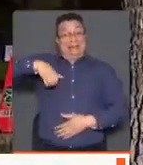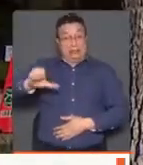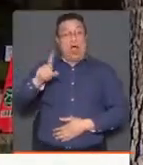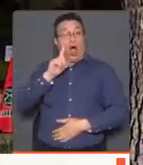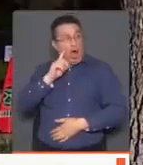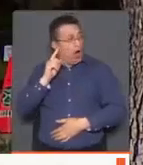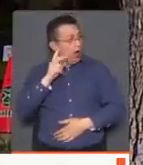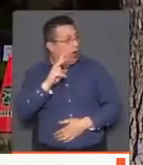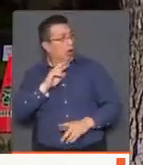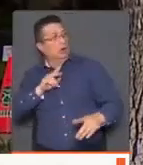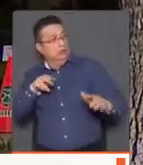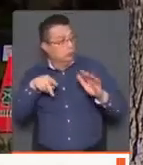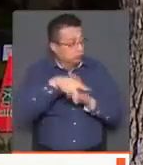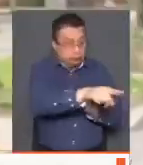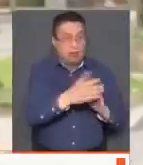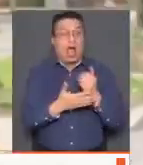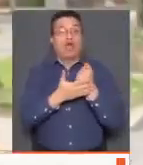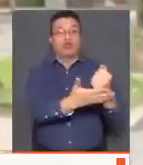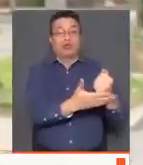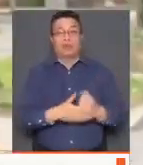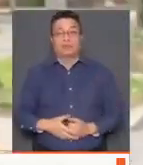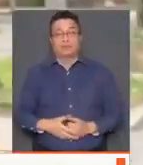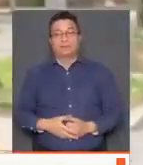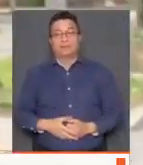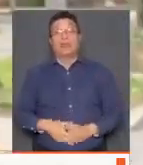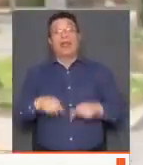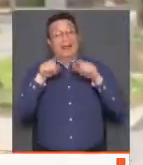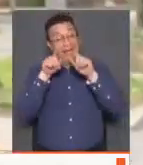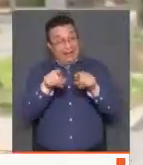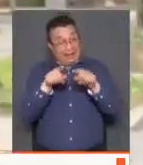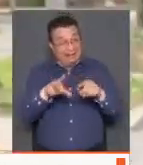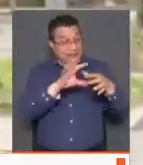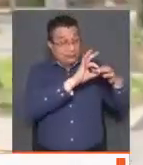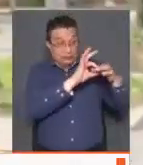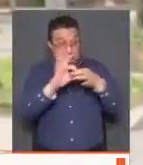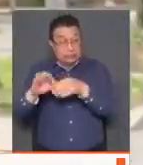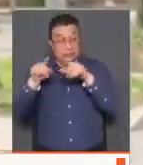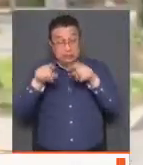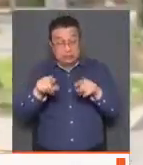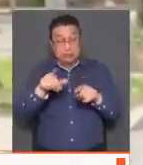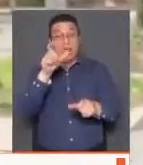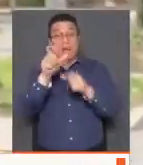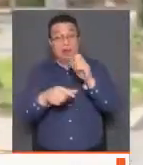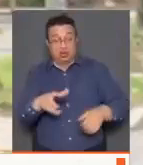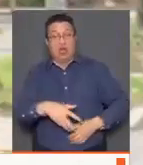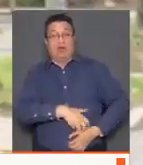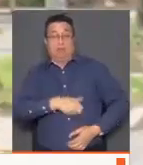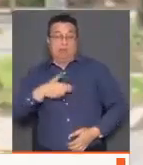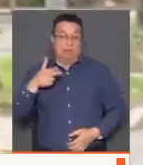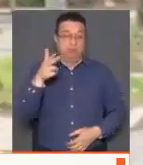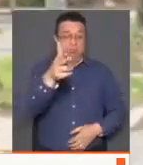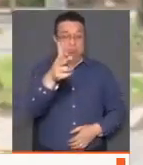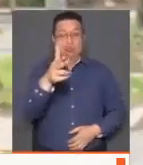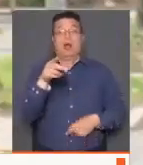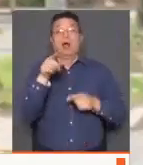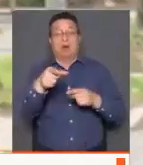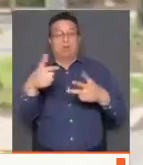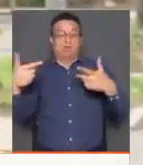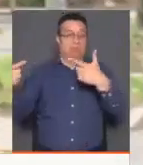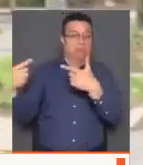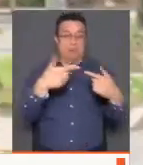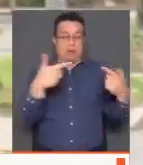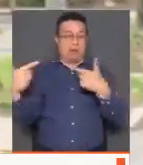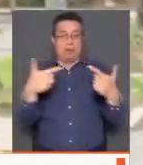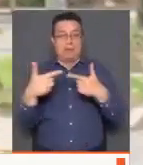llegó a increparlos. Y ese es en ese instante donde los sujetos extraen armamentos de fuego y comienzan a